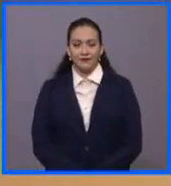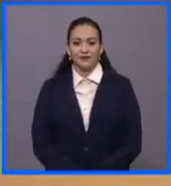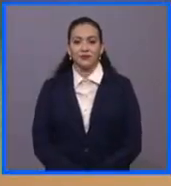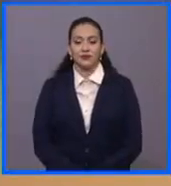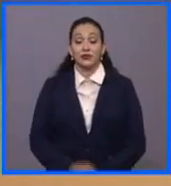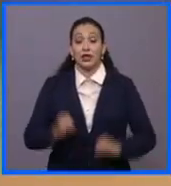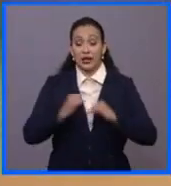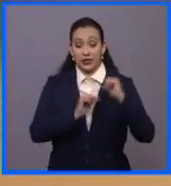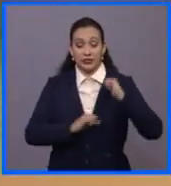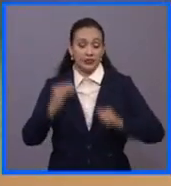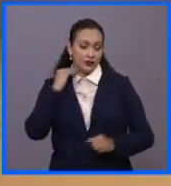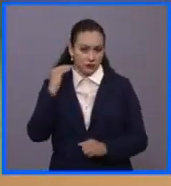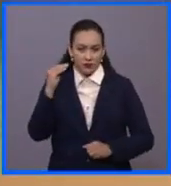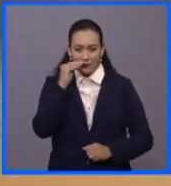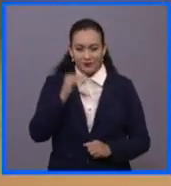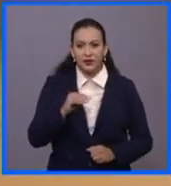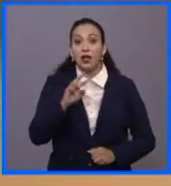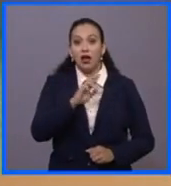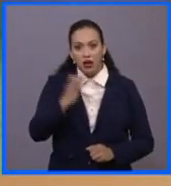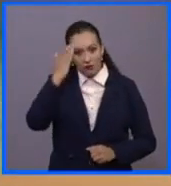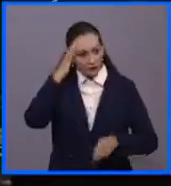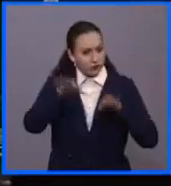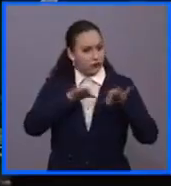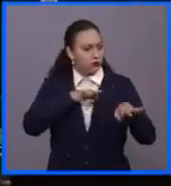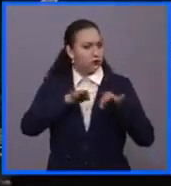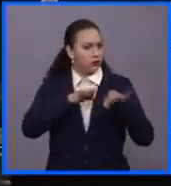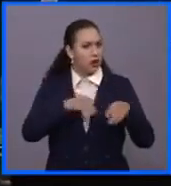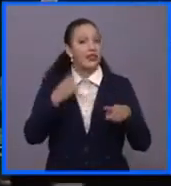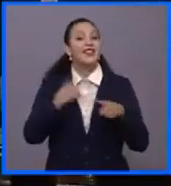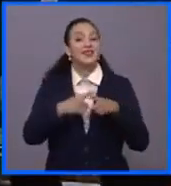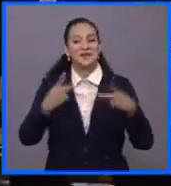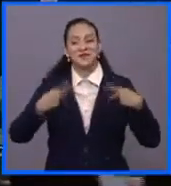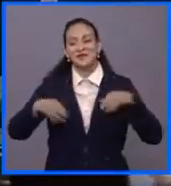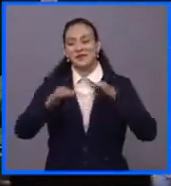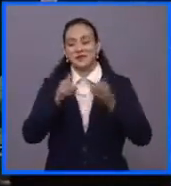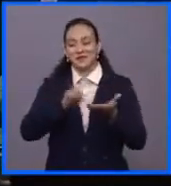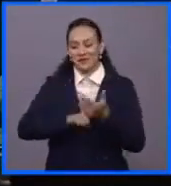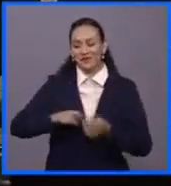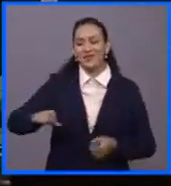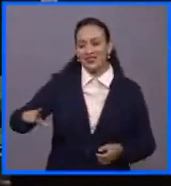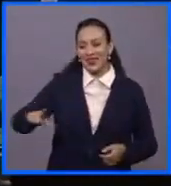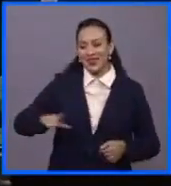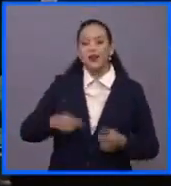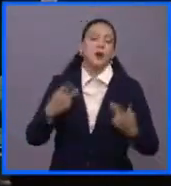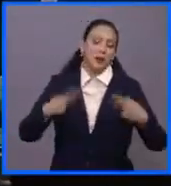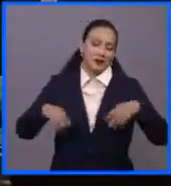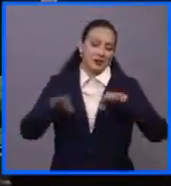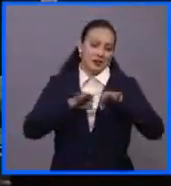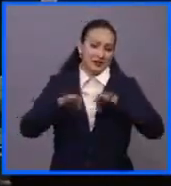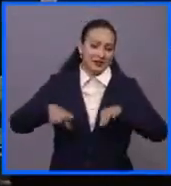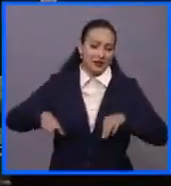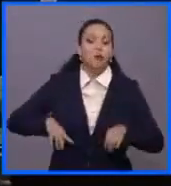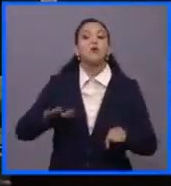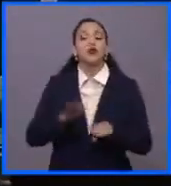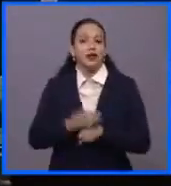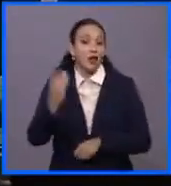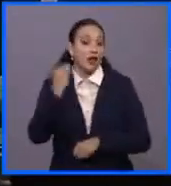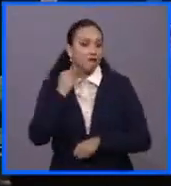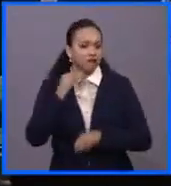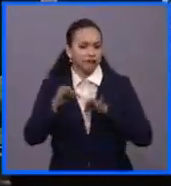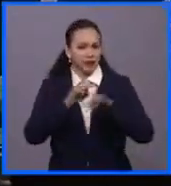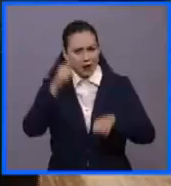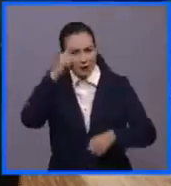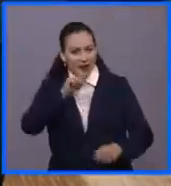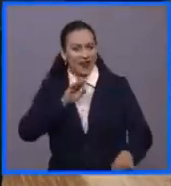La Defensoría Pública Federal reconoció la labor y trayectoria de personas servidoras públicas dedicadas a la prestación de servicios de defensa penal y